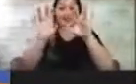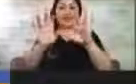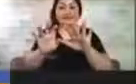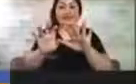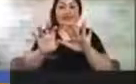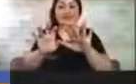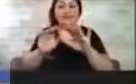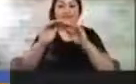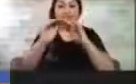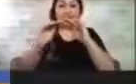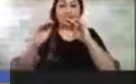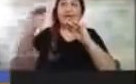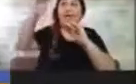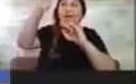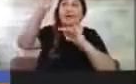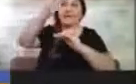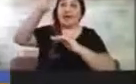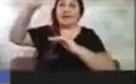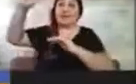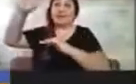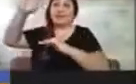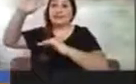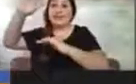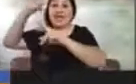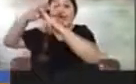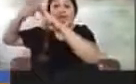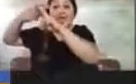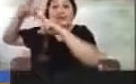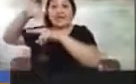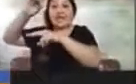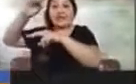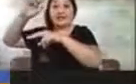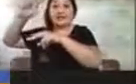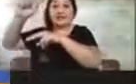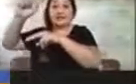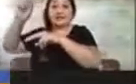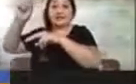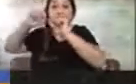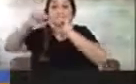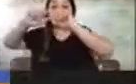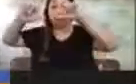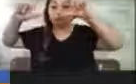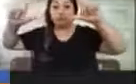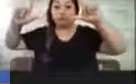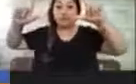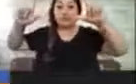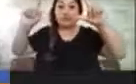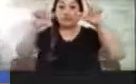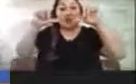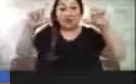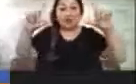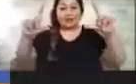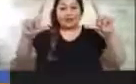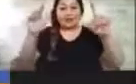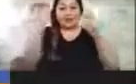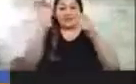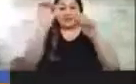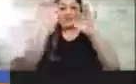arriba a la derecha en editar, se abre una ventana emergente y aparece texto alternativo con una cajita de texto y además te incorpora